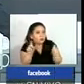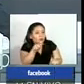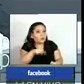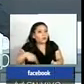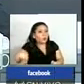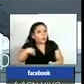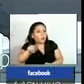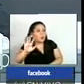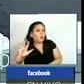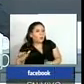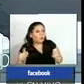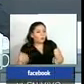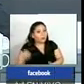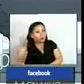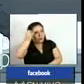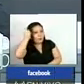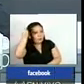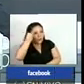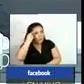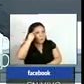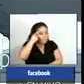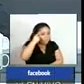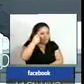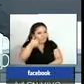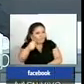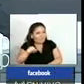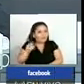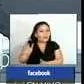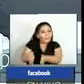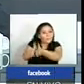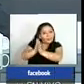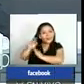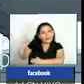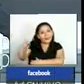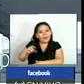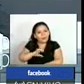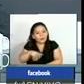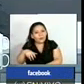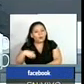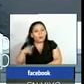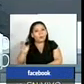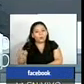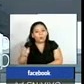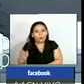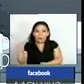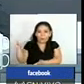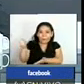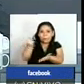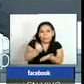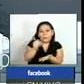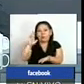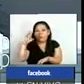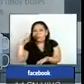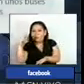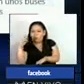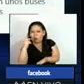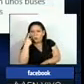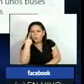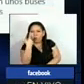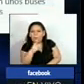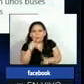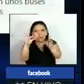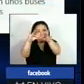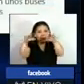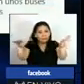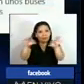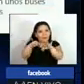su opinión acerca de la solicitud de los transportistas, además del bono para implementar los protocolos de salud. Veamos a continuación algunas de las